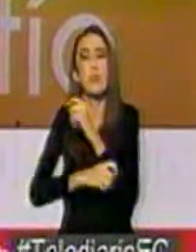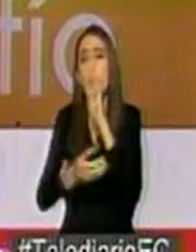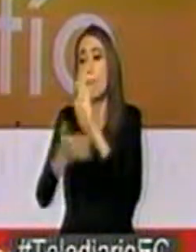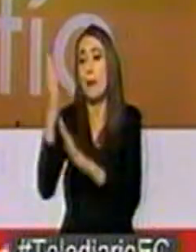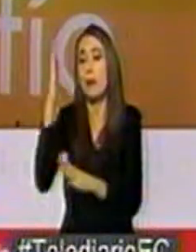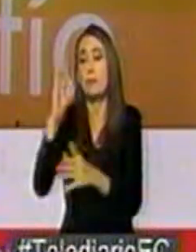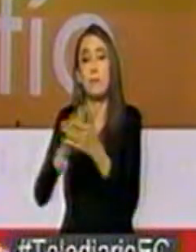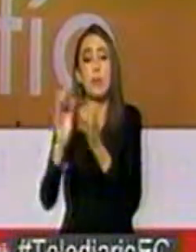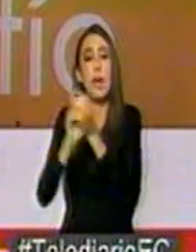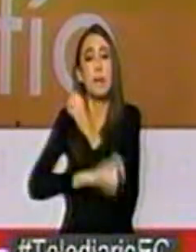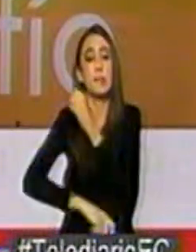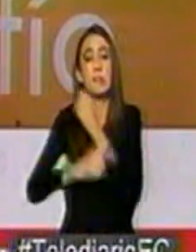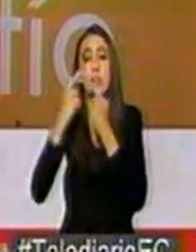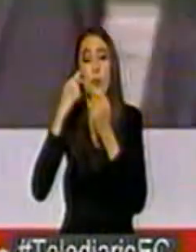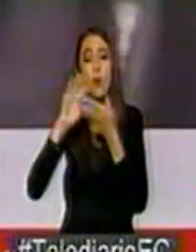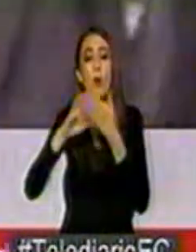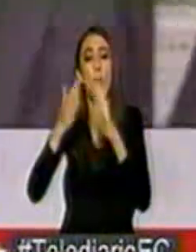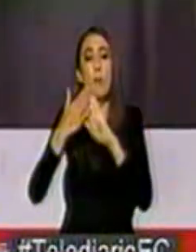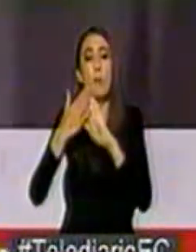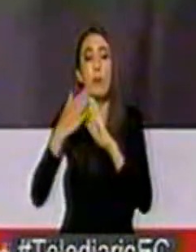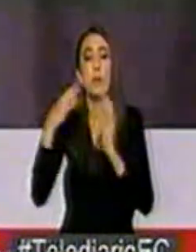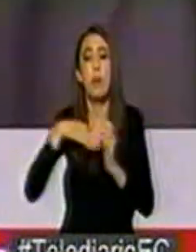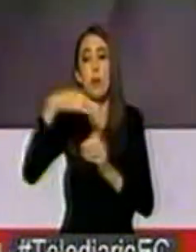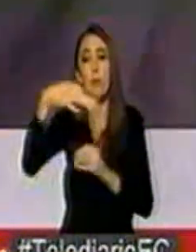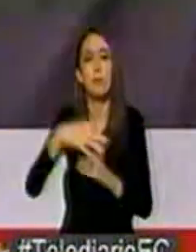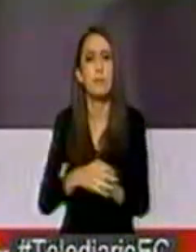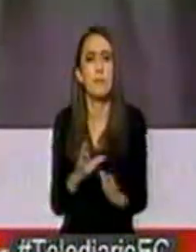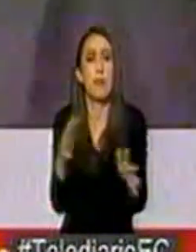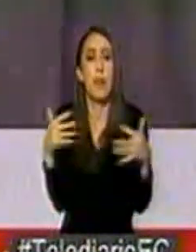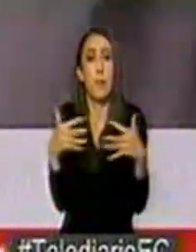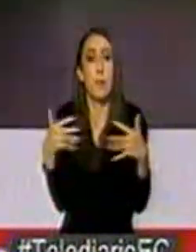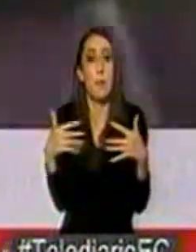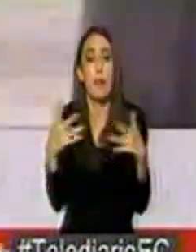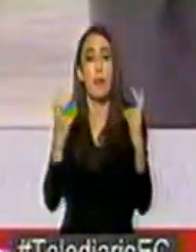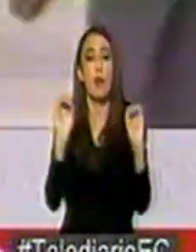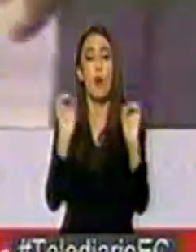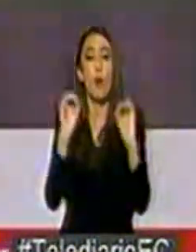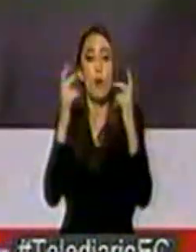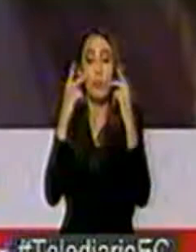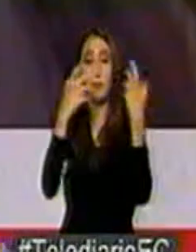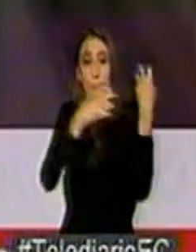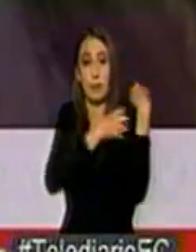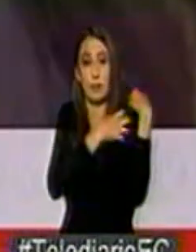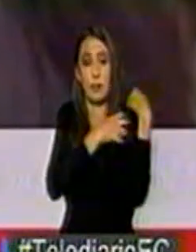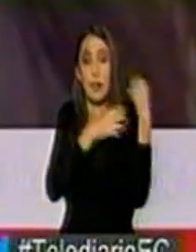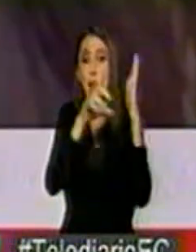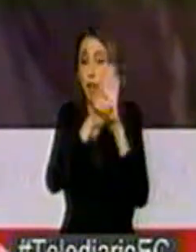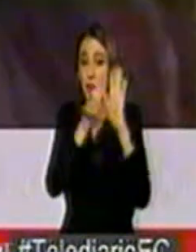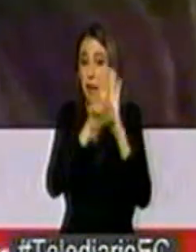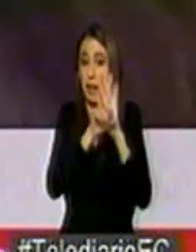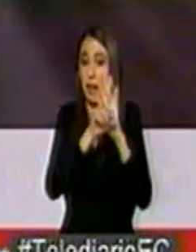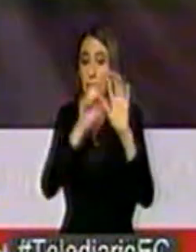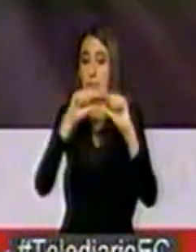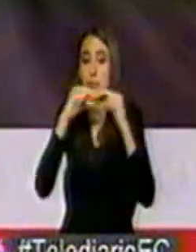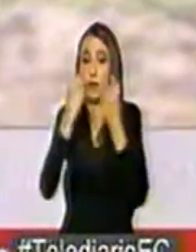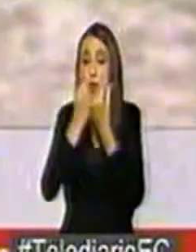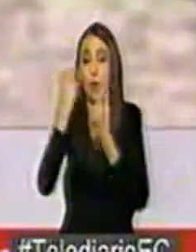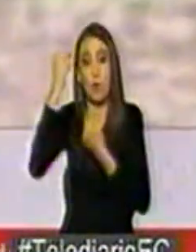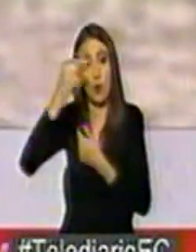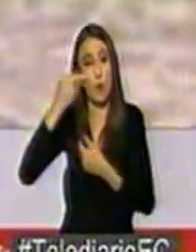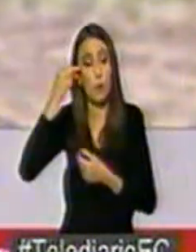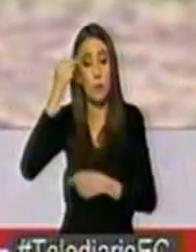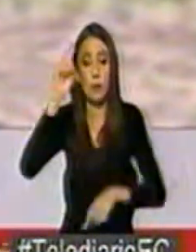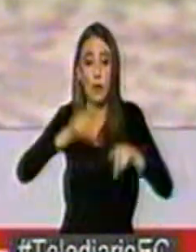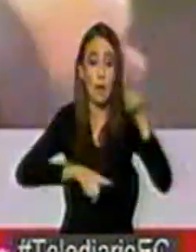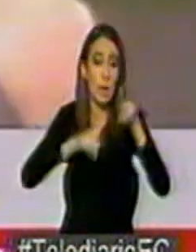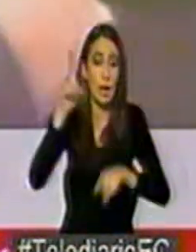aplican un amonestación verbal el miedo el desconocimiento y la falta de garantías legales por parte del estado hacen que